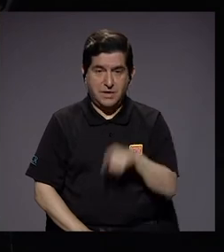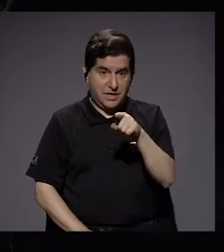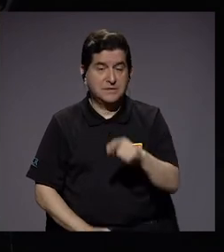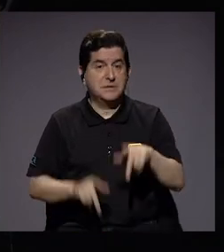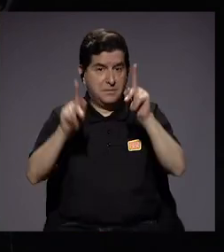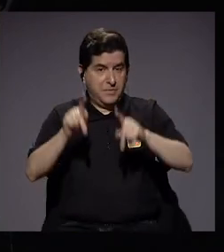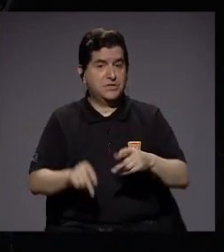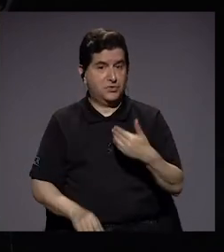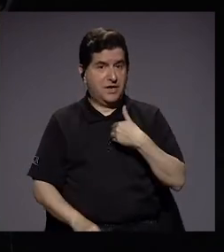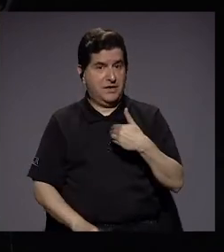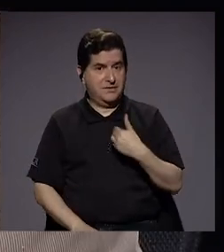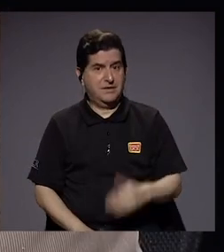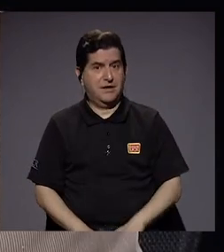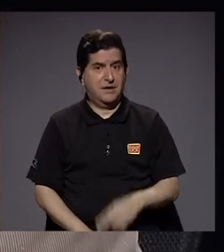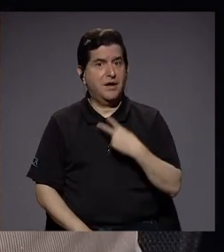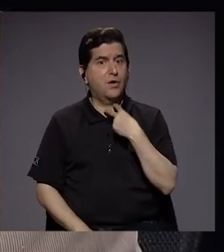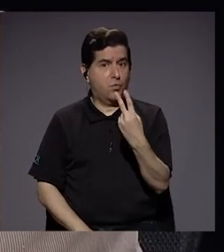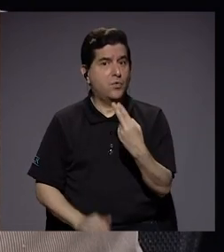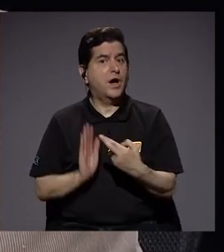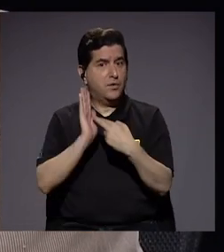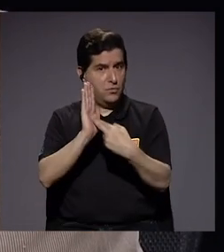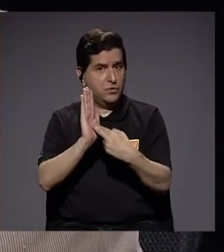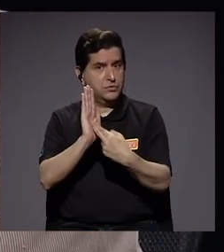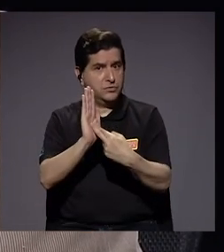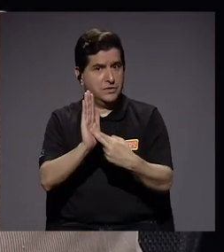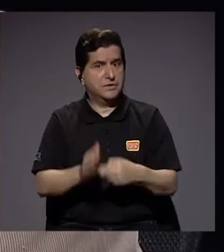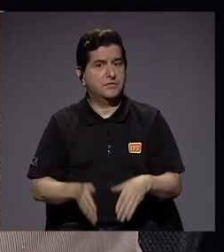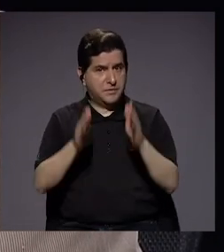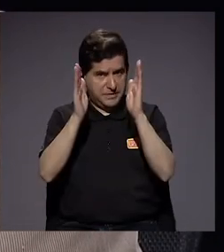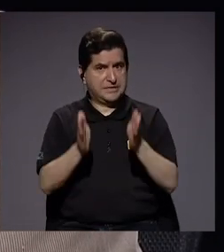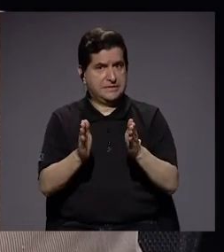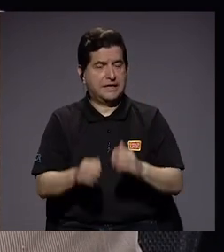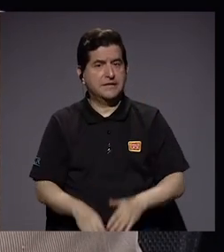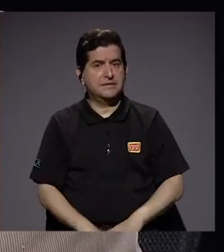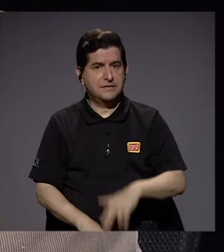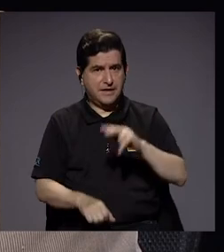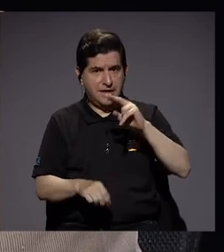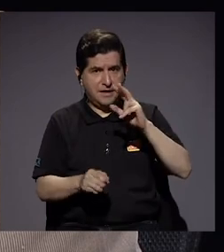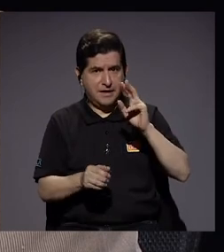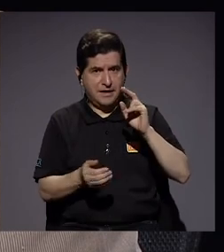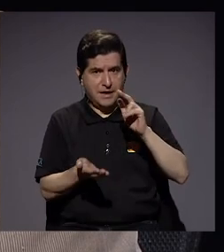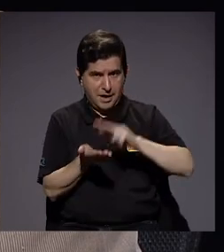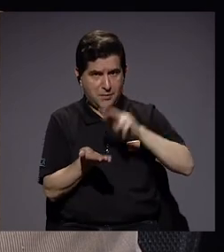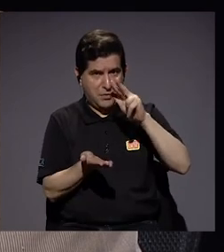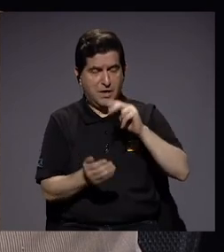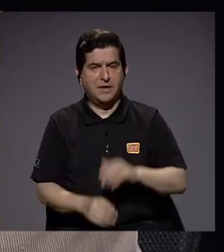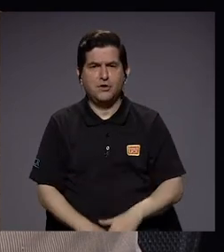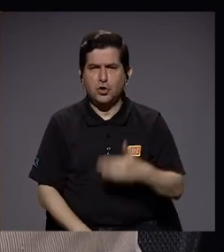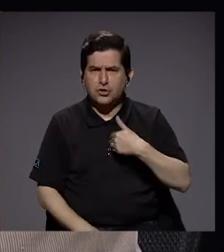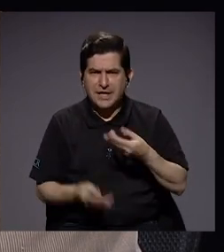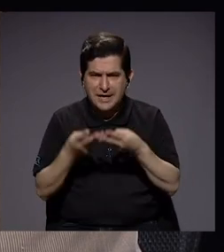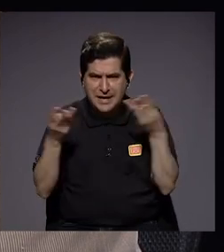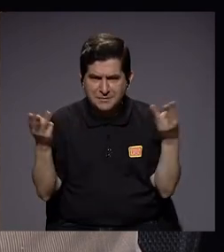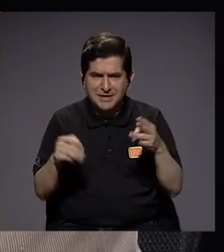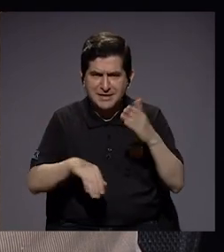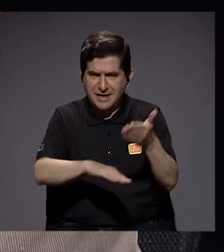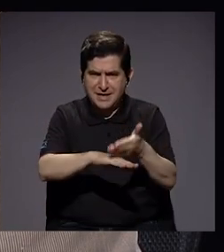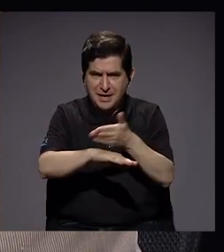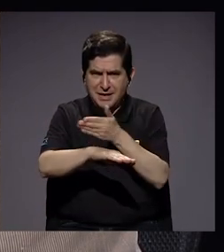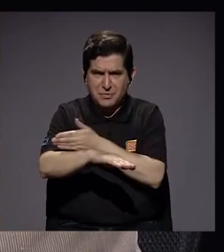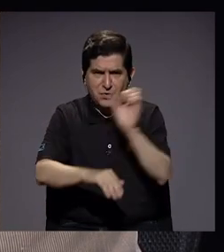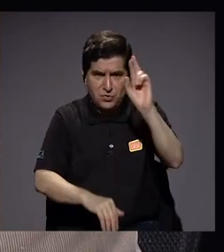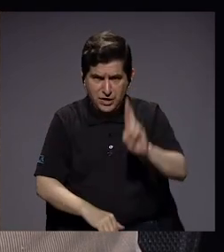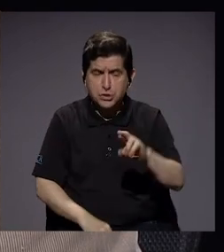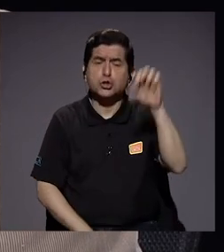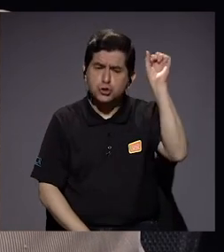es una voz autorizada. Sí, sí, yo creo, repito, que hay grandes... Tenemos materia para salir en Costa